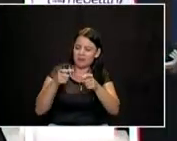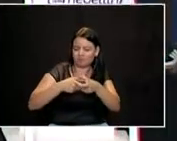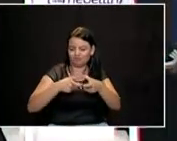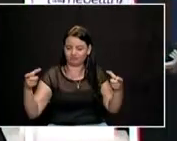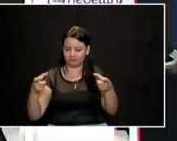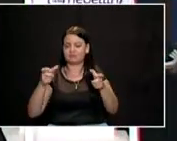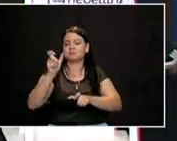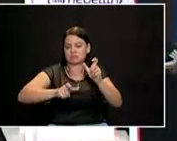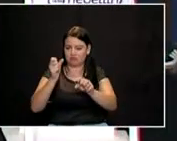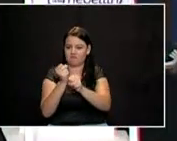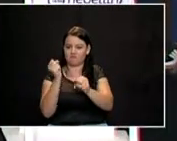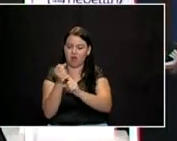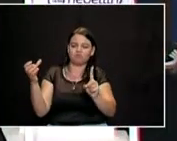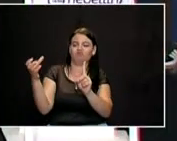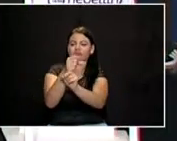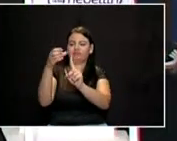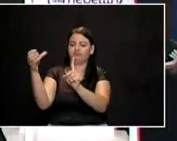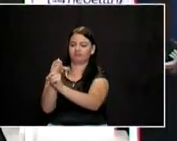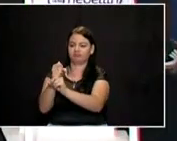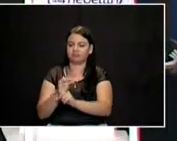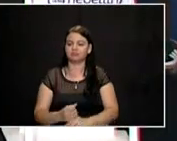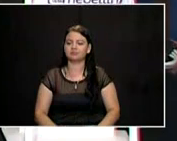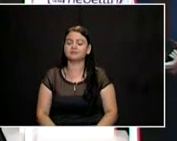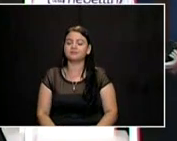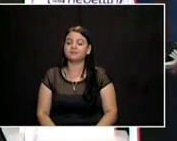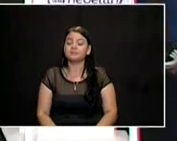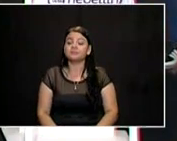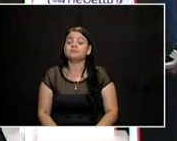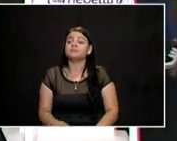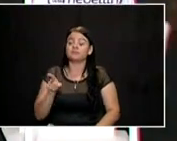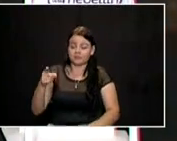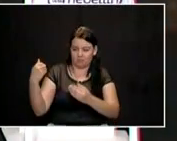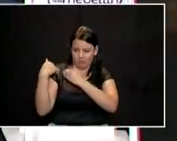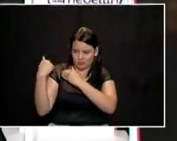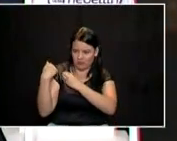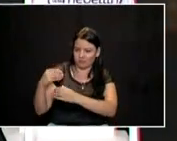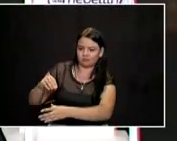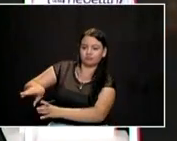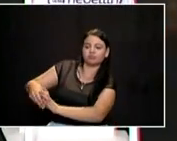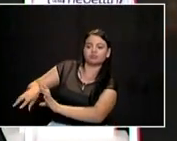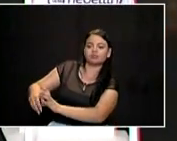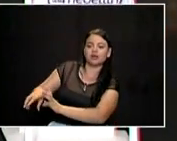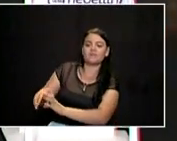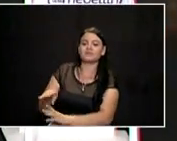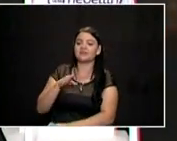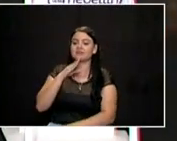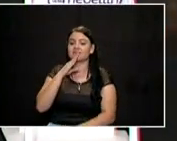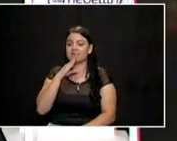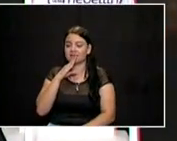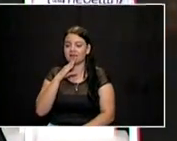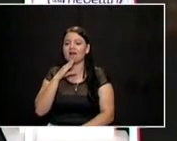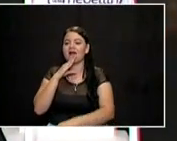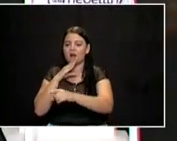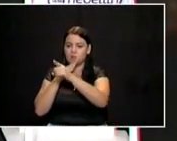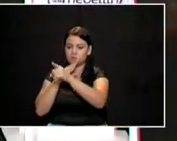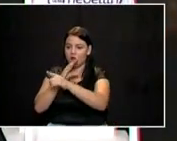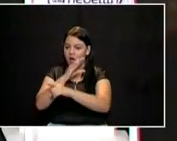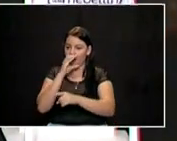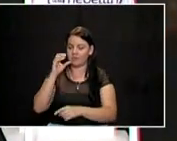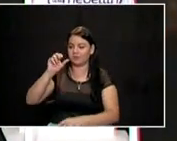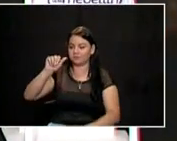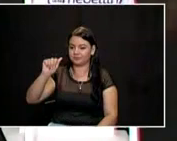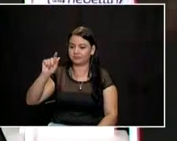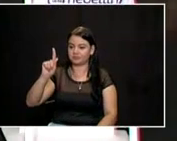doctor Juan Carlos. Ahora el turno para escoger uno de sus colegas es para Alfredo Ramos, quien también con la